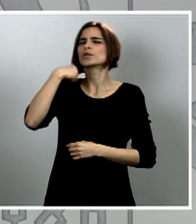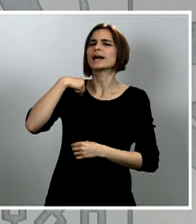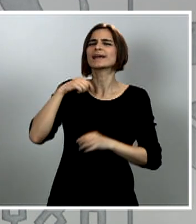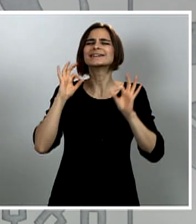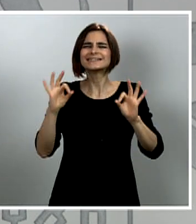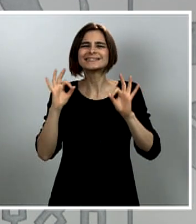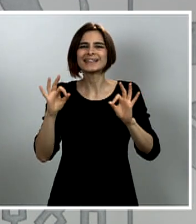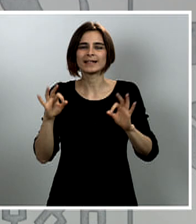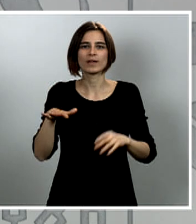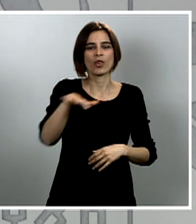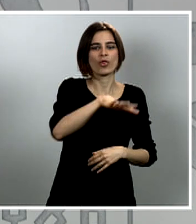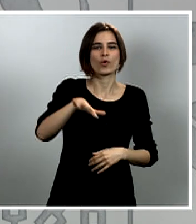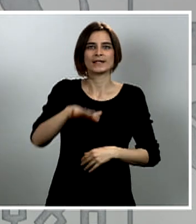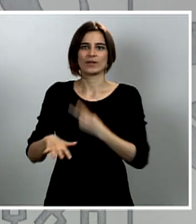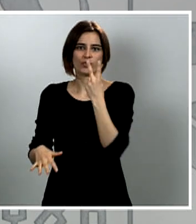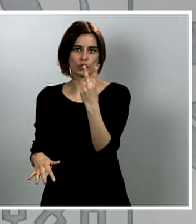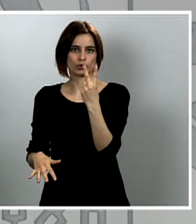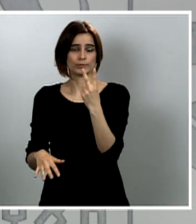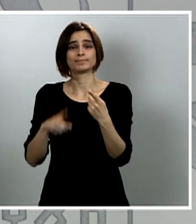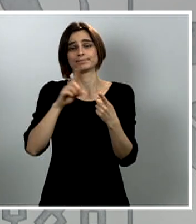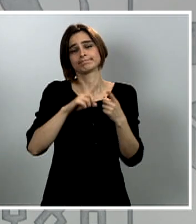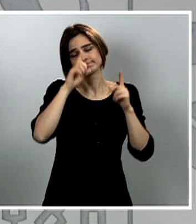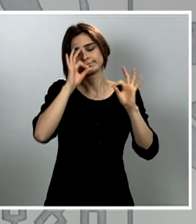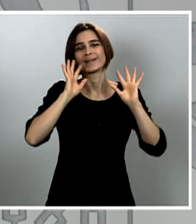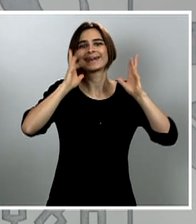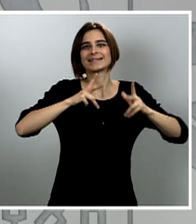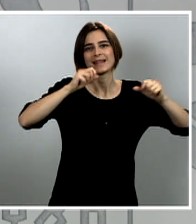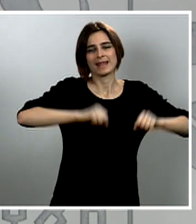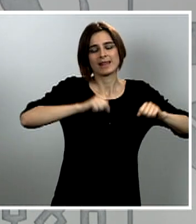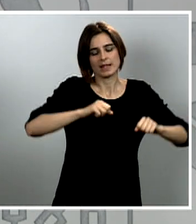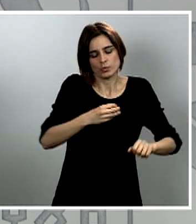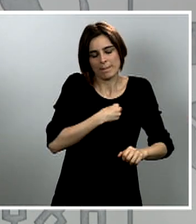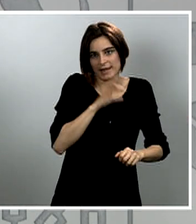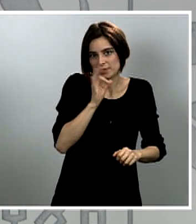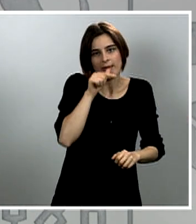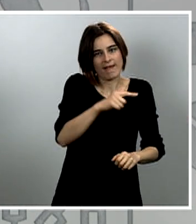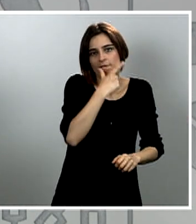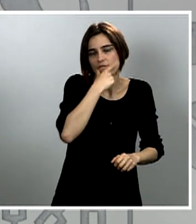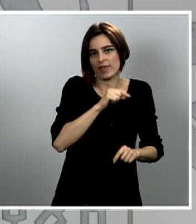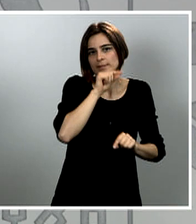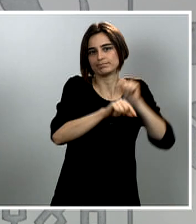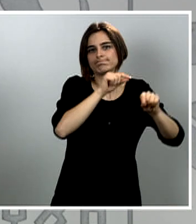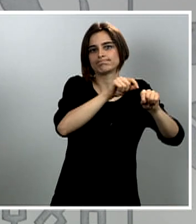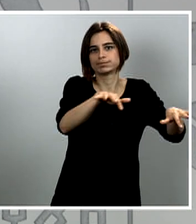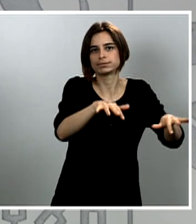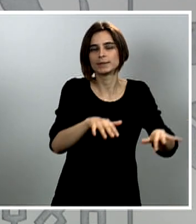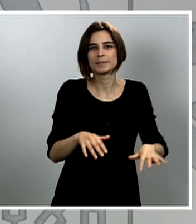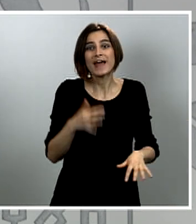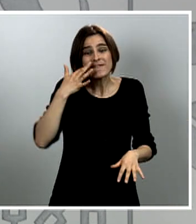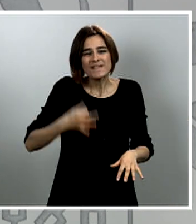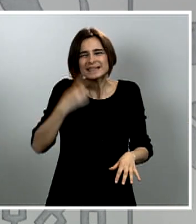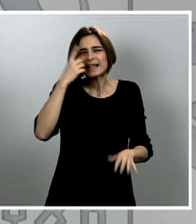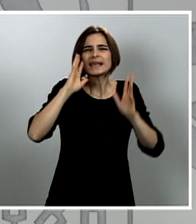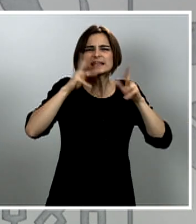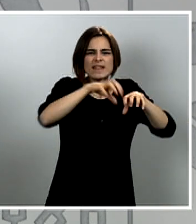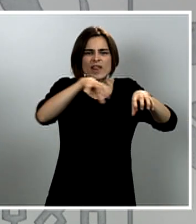detectado, como no puede ser de otra manera, las residencias de ancianos, desgraciadamente, sabiendo no que hubiera muchas residencias afectadas, pero sí sabiendo que cuando